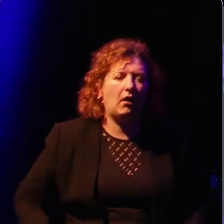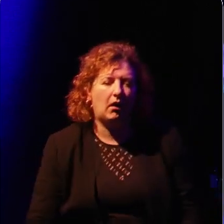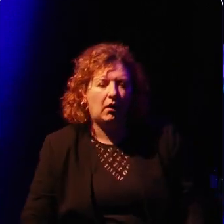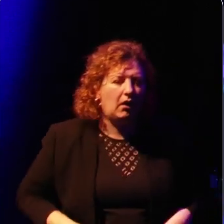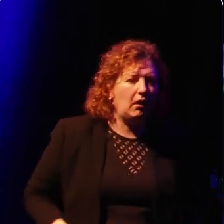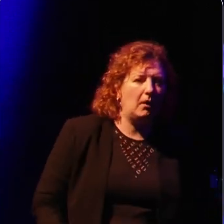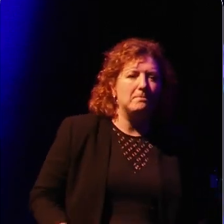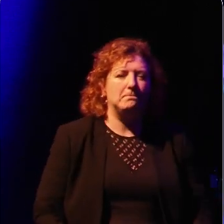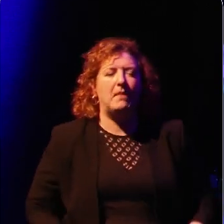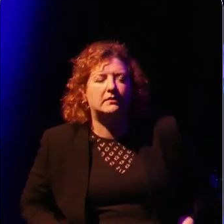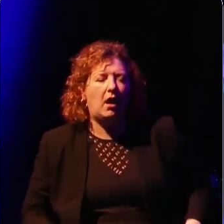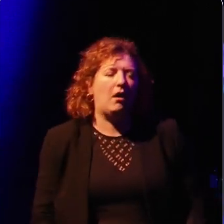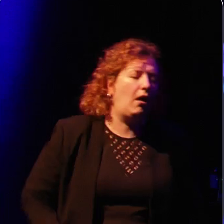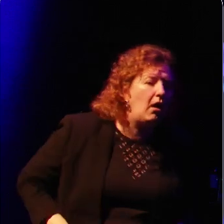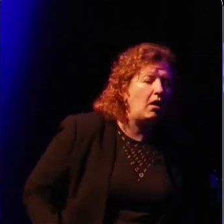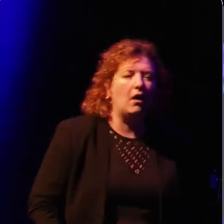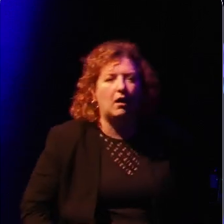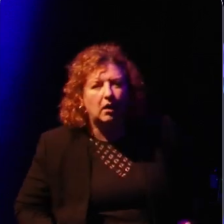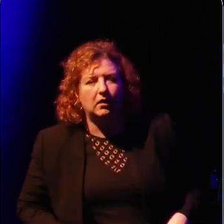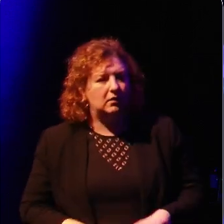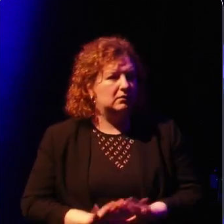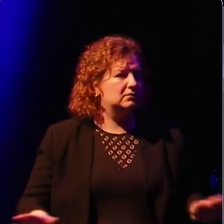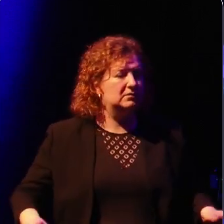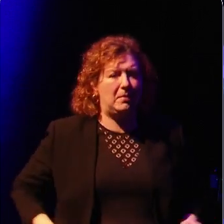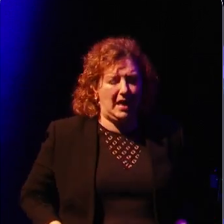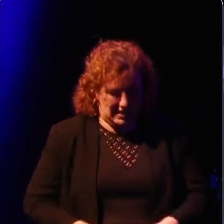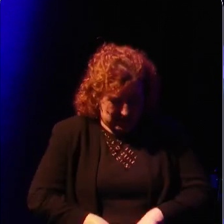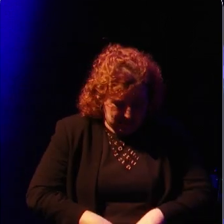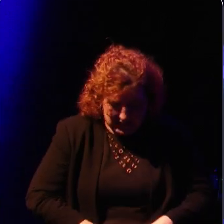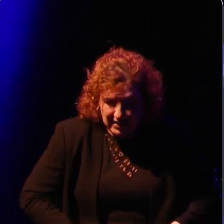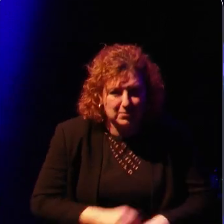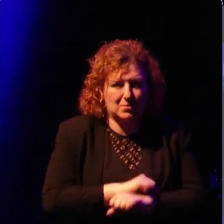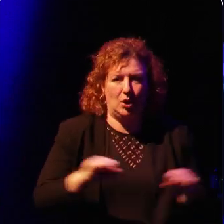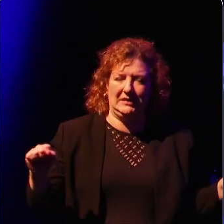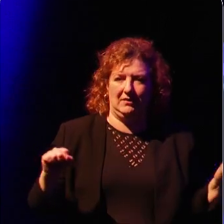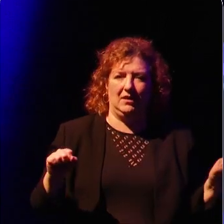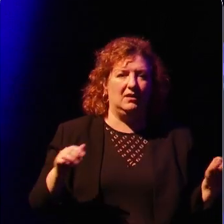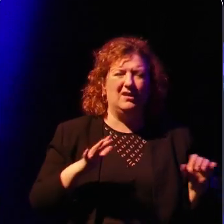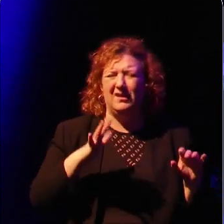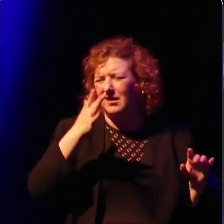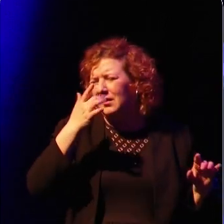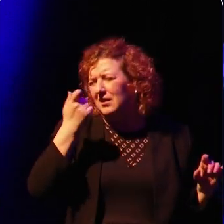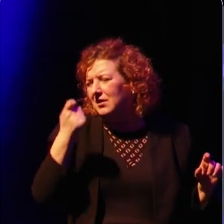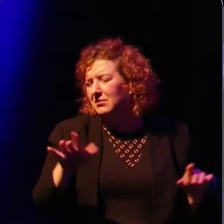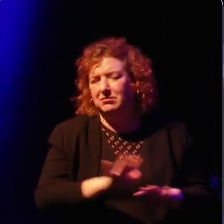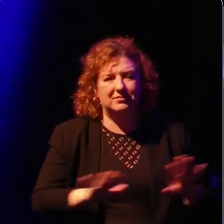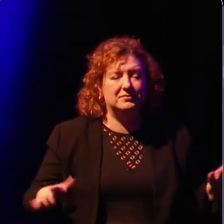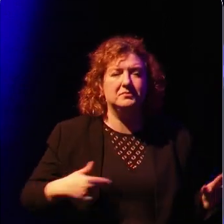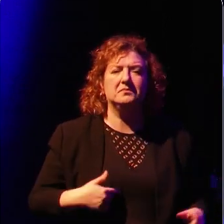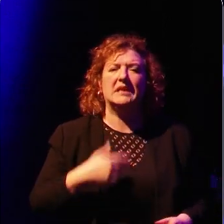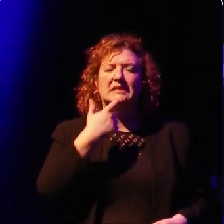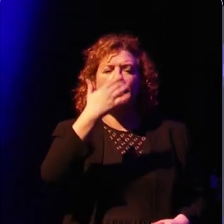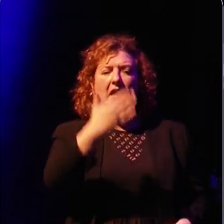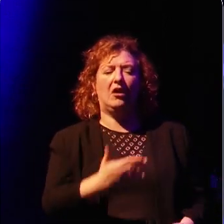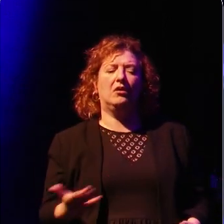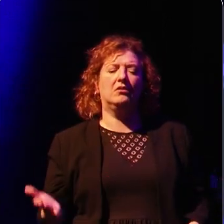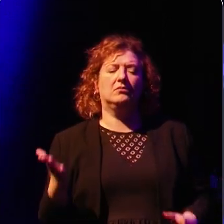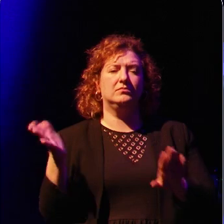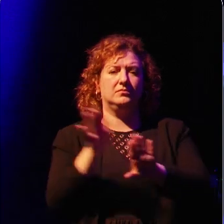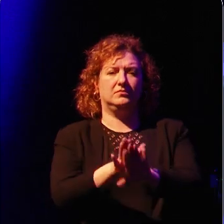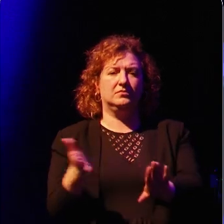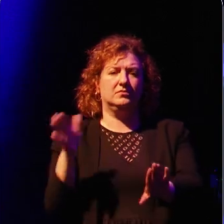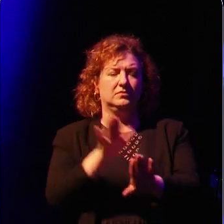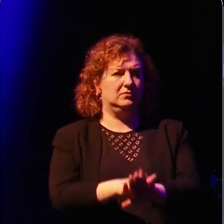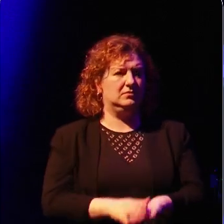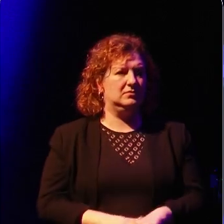poniendo 87 pantalones hasta que uno me cierre la panza. No, tío. El que me los pongo delante del espejo y ya está. Lo llaman un